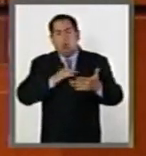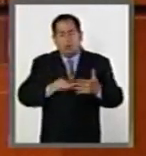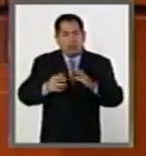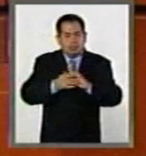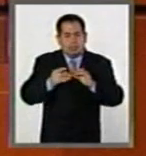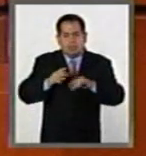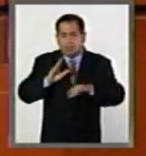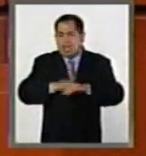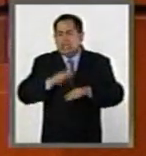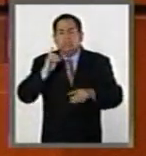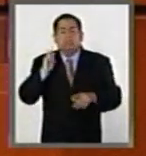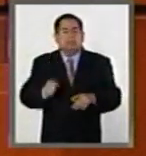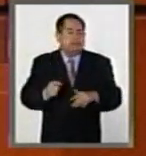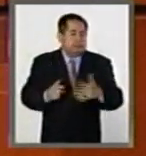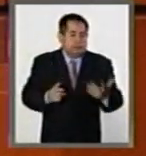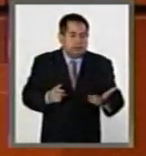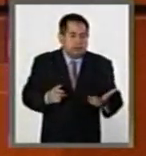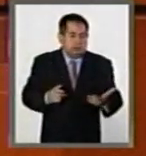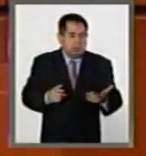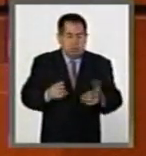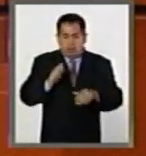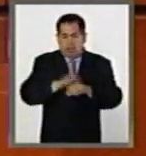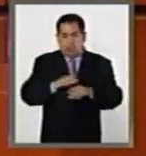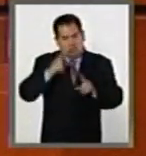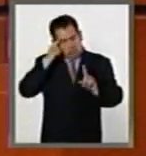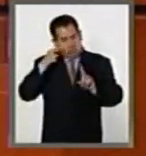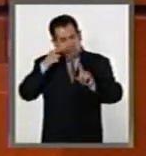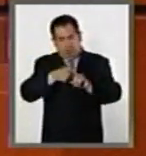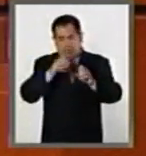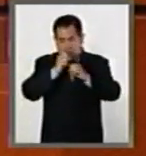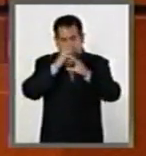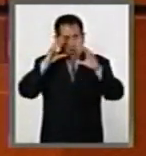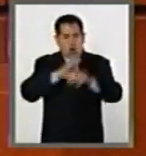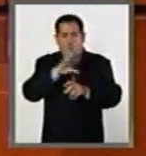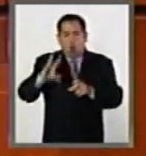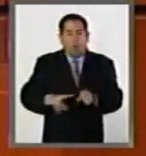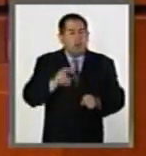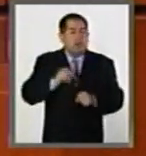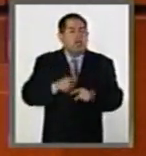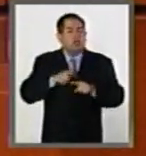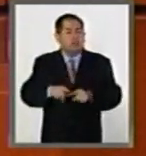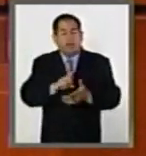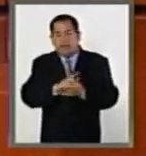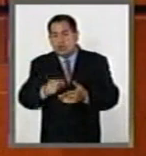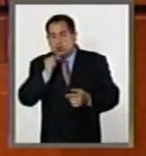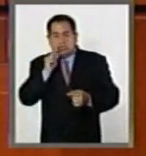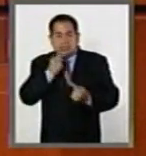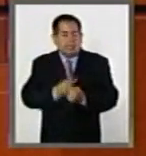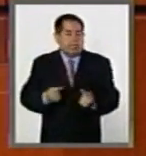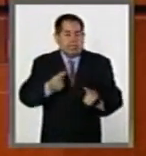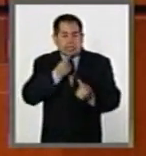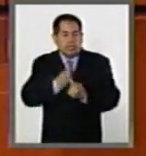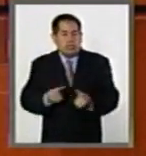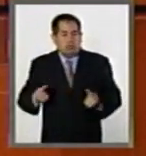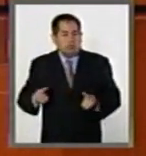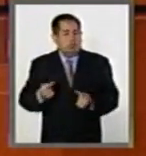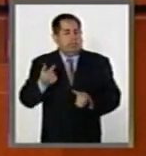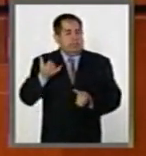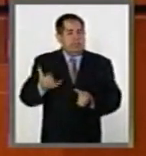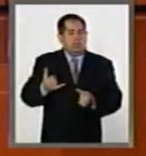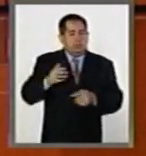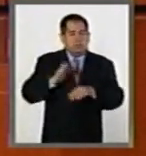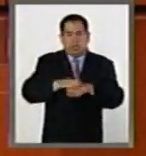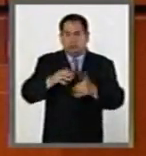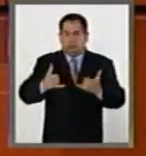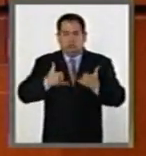lograr que tengamos una visión integral del ejercicio de los derechos de niñas y niños y de las y